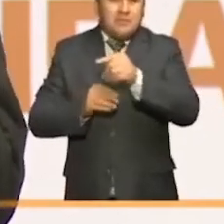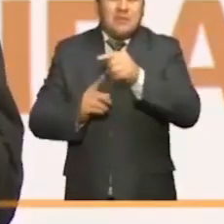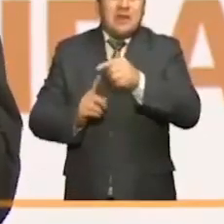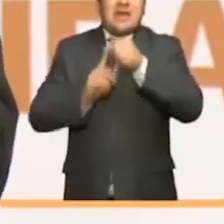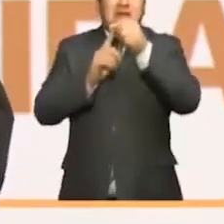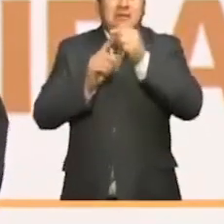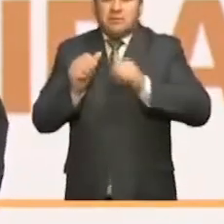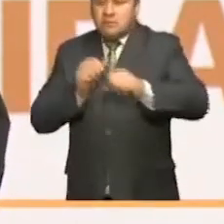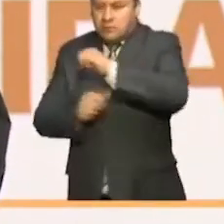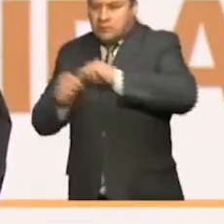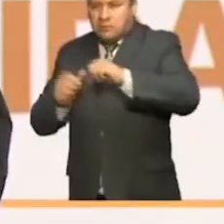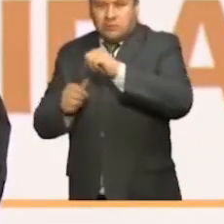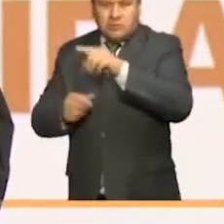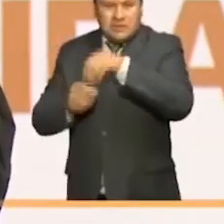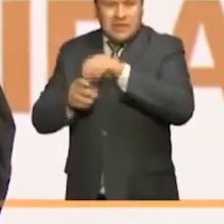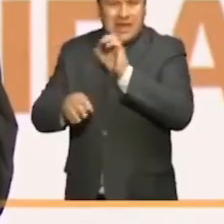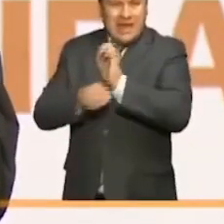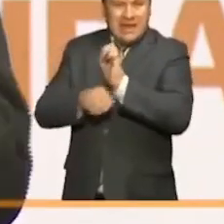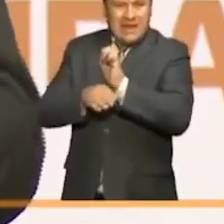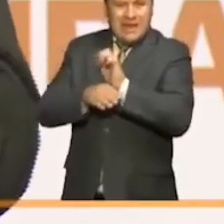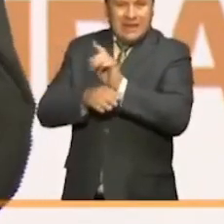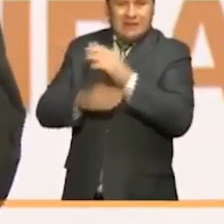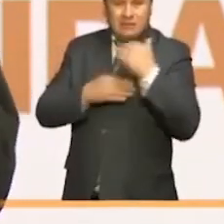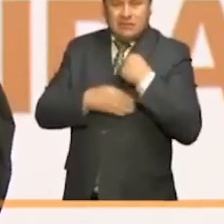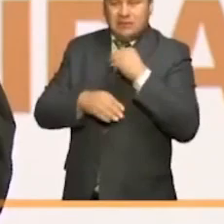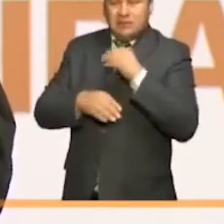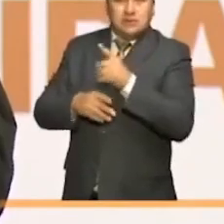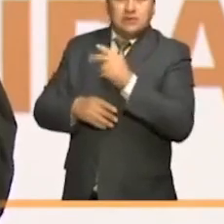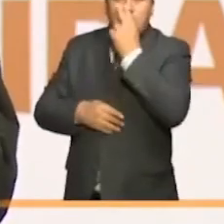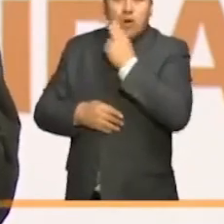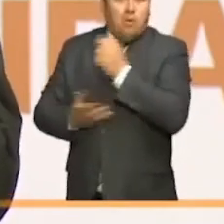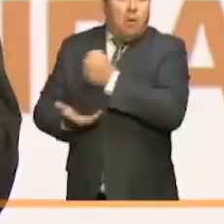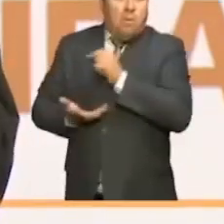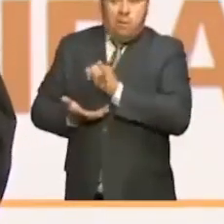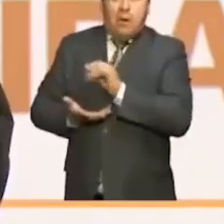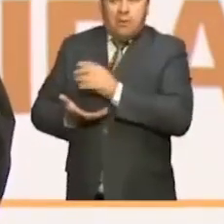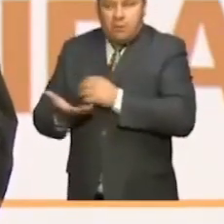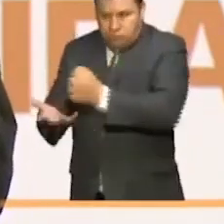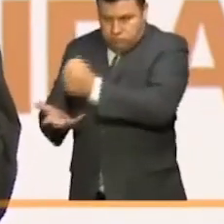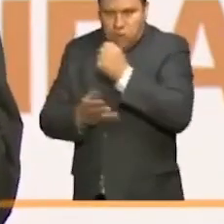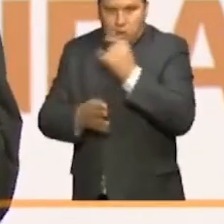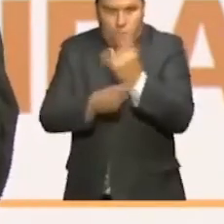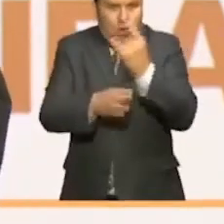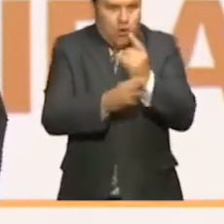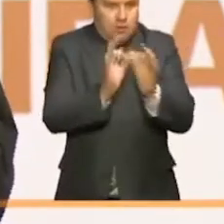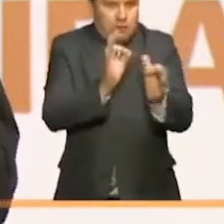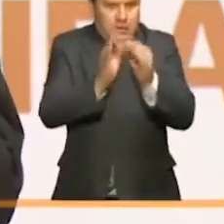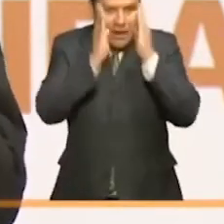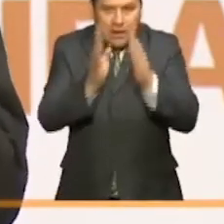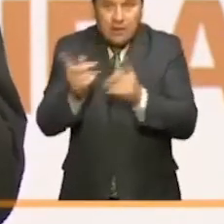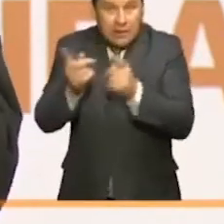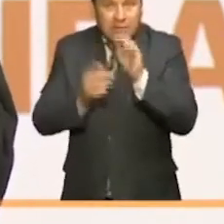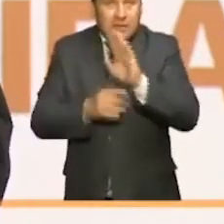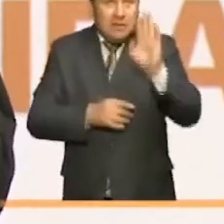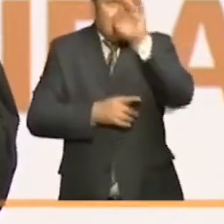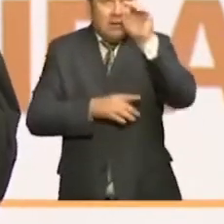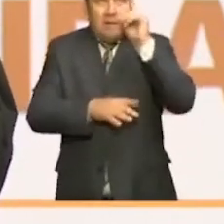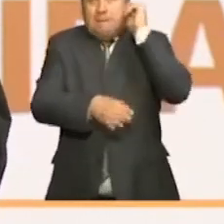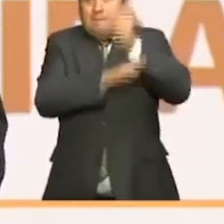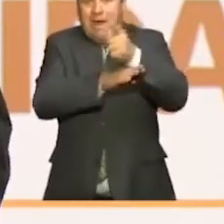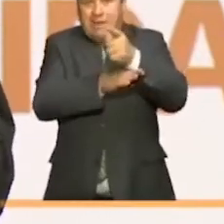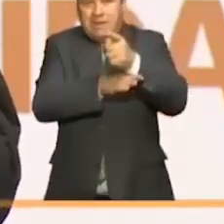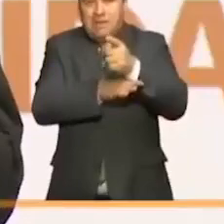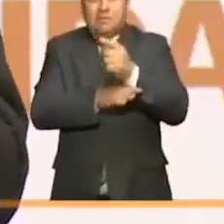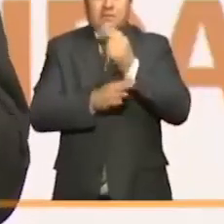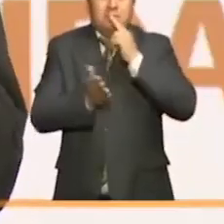que tienen las entidades territoriales y que no han comprometido las puedan utilizar para atender la emergencia es decir las